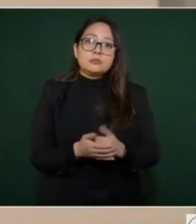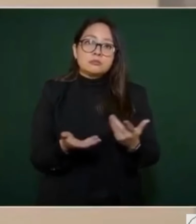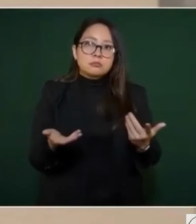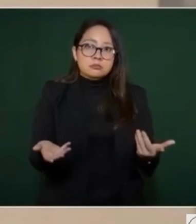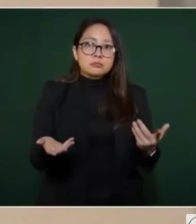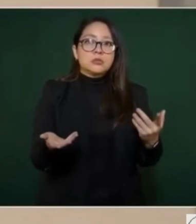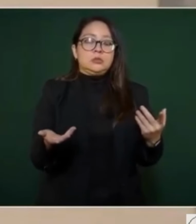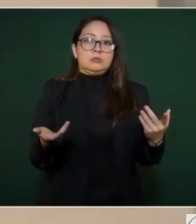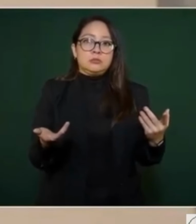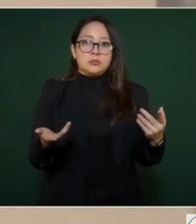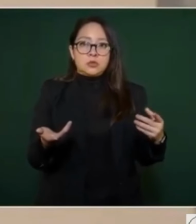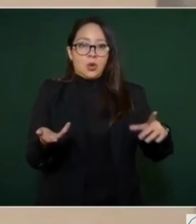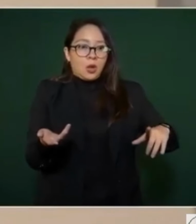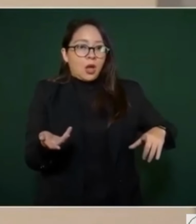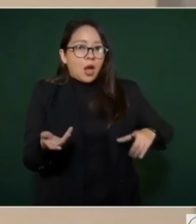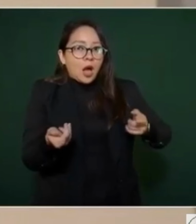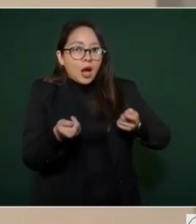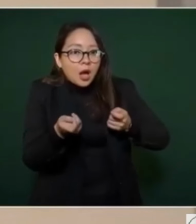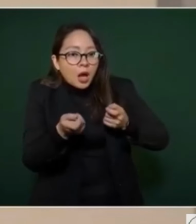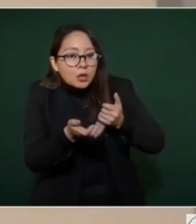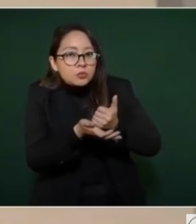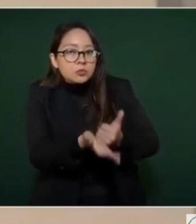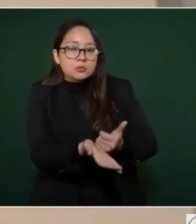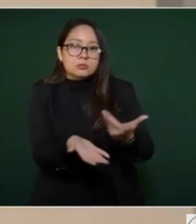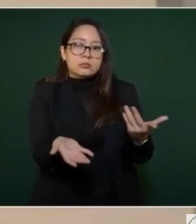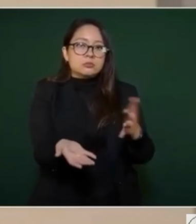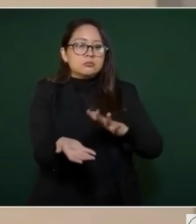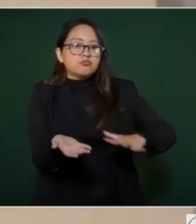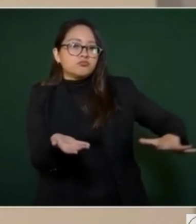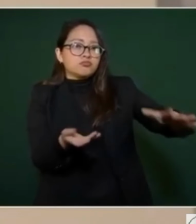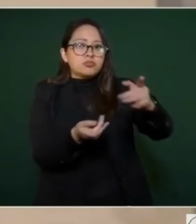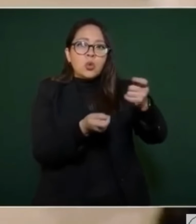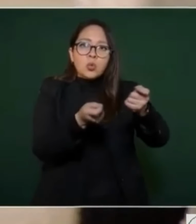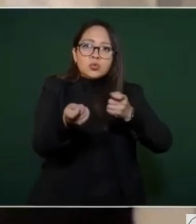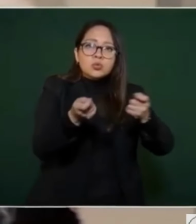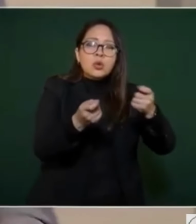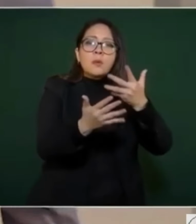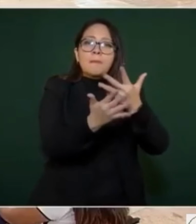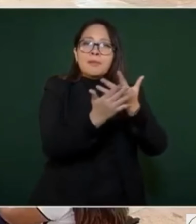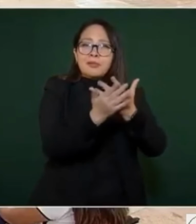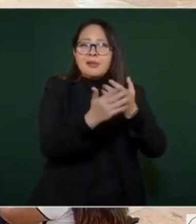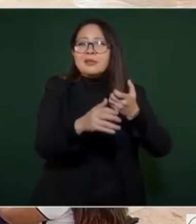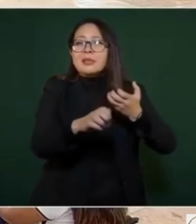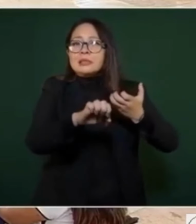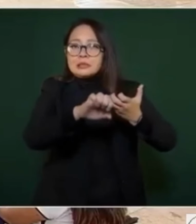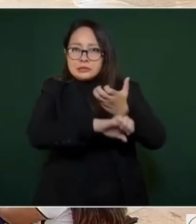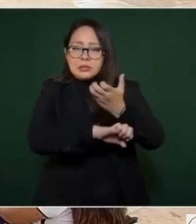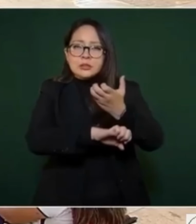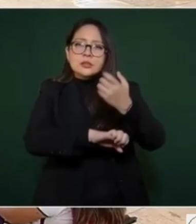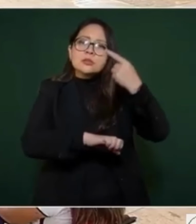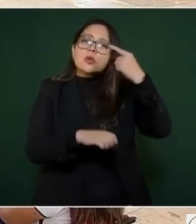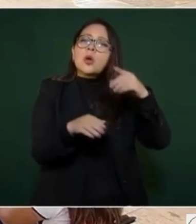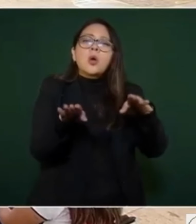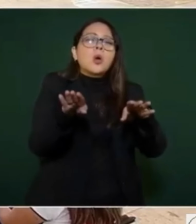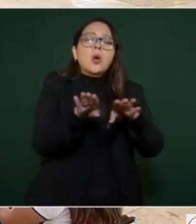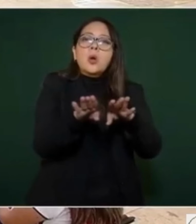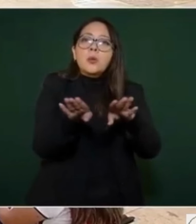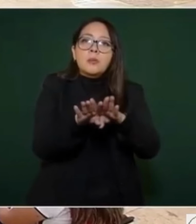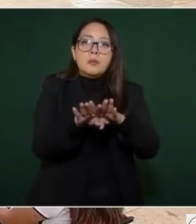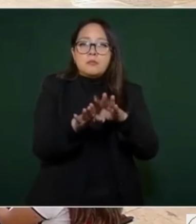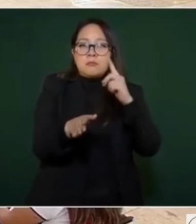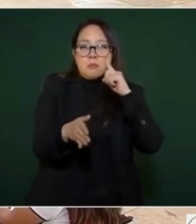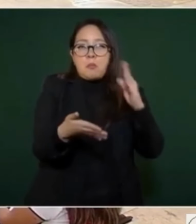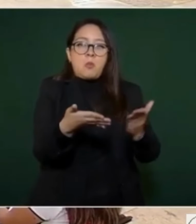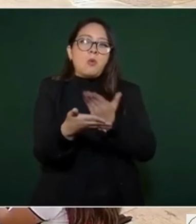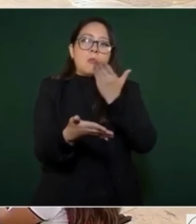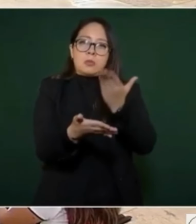la gobernabilidad de los penales estatales, llevándonos una gran